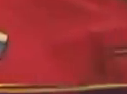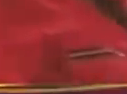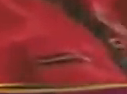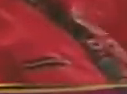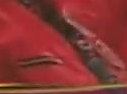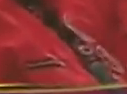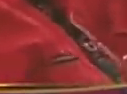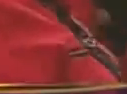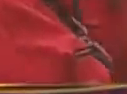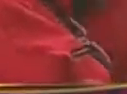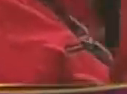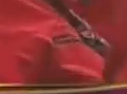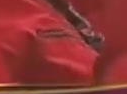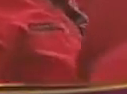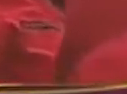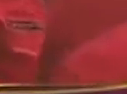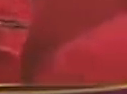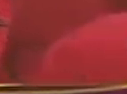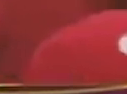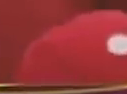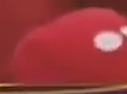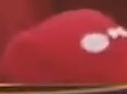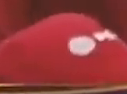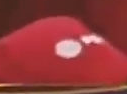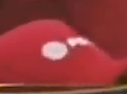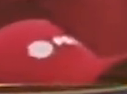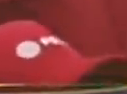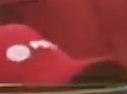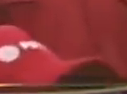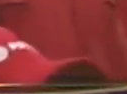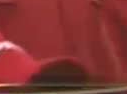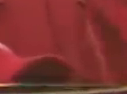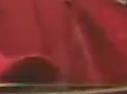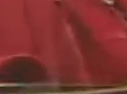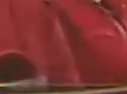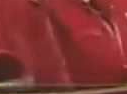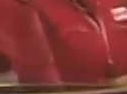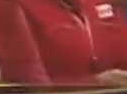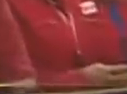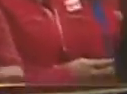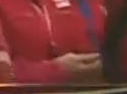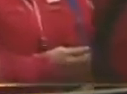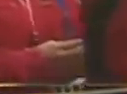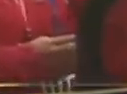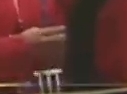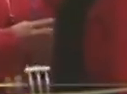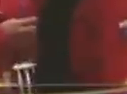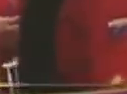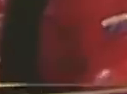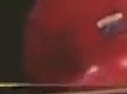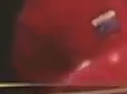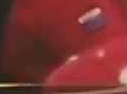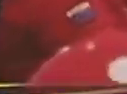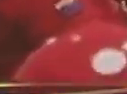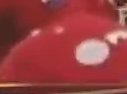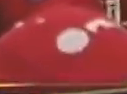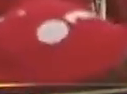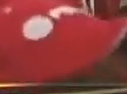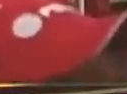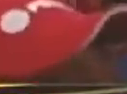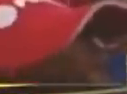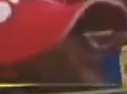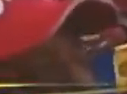durante 63 días para paralizar la actividad económica del país con pérdidas estimadas en 20